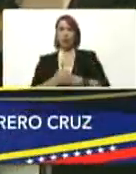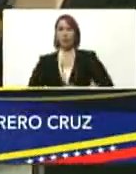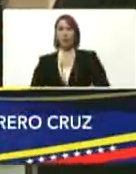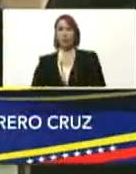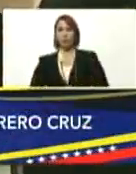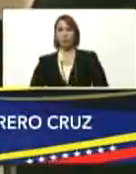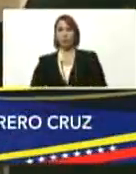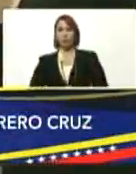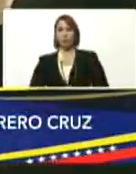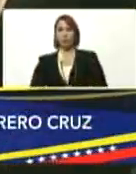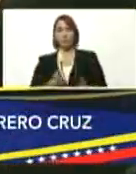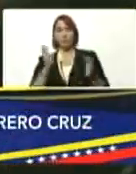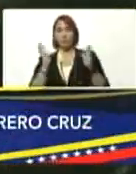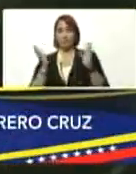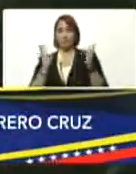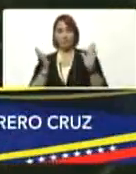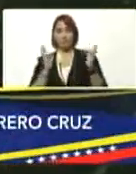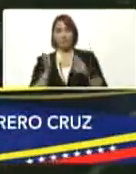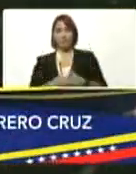de conversación